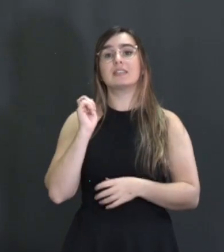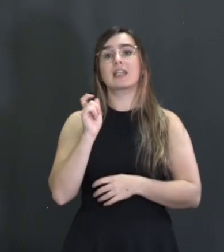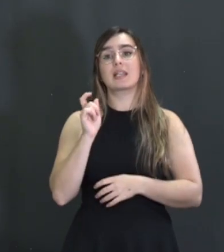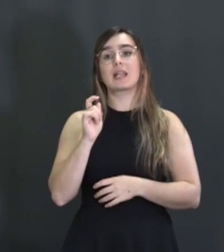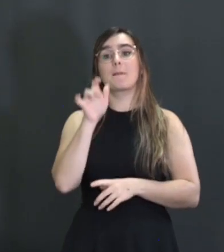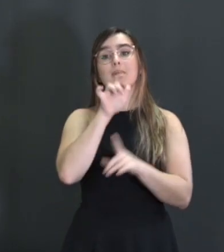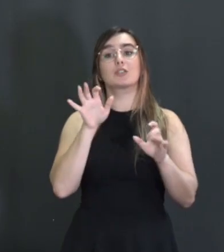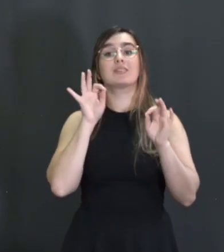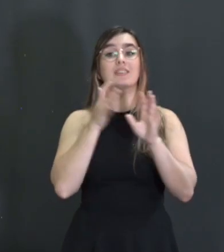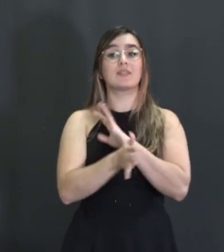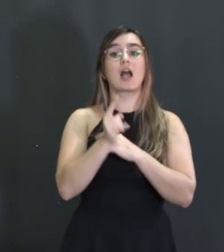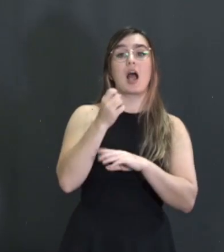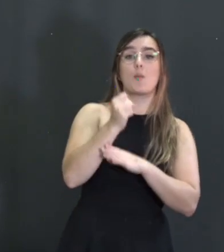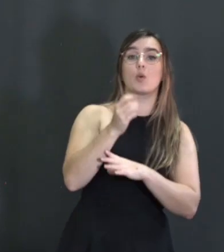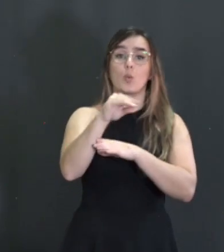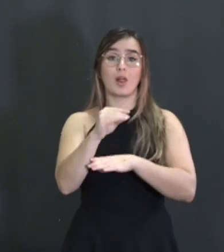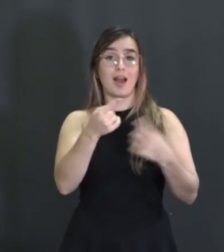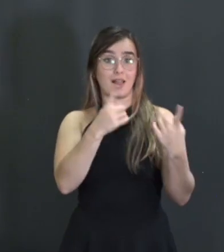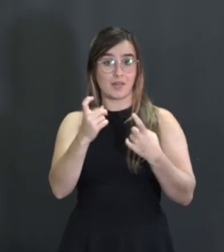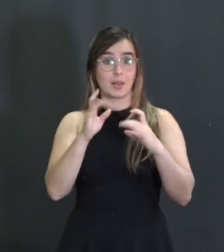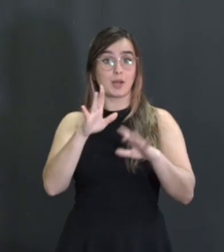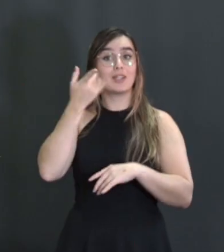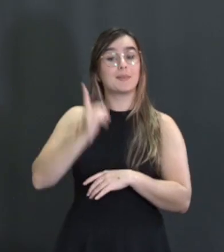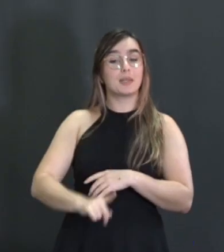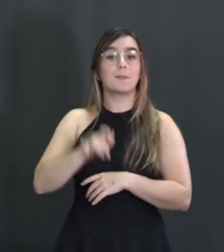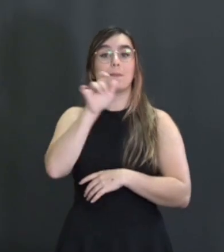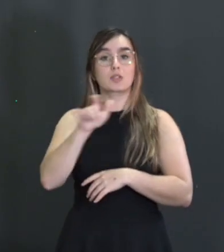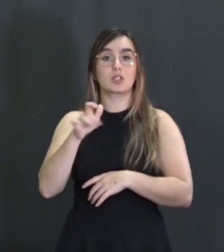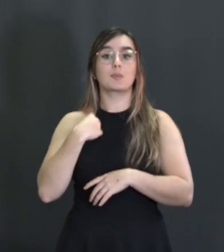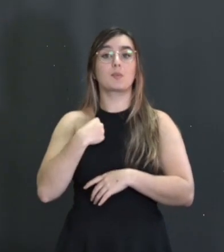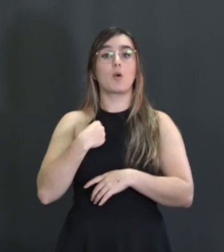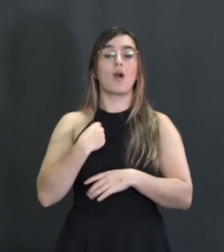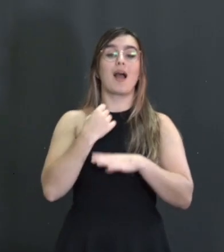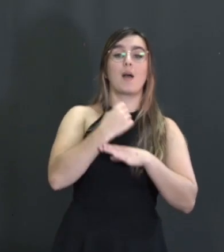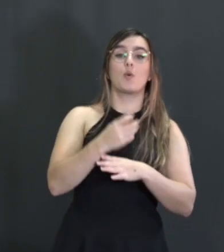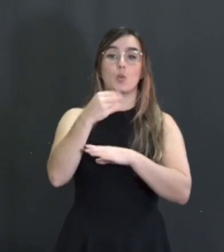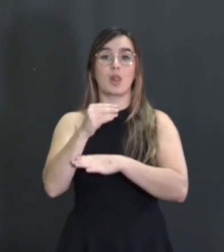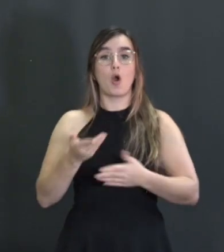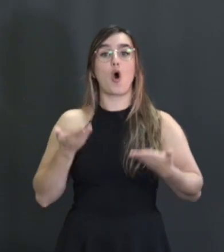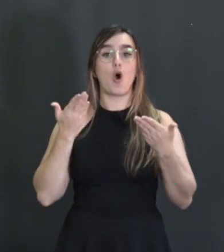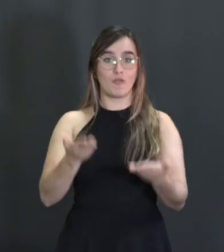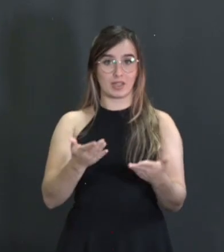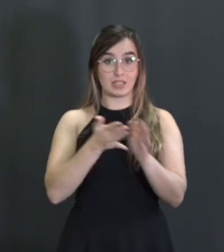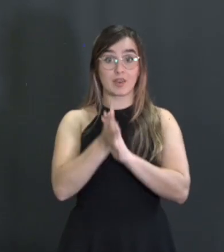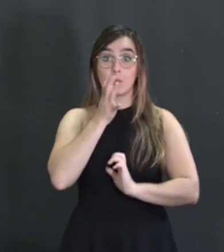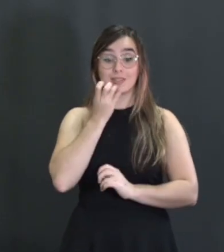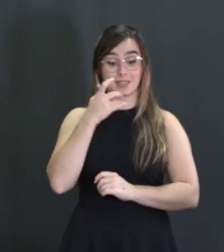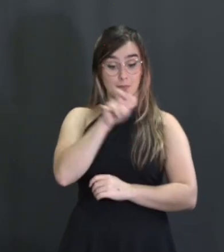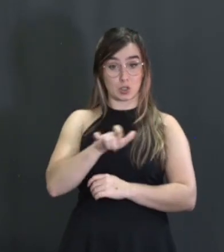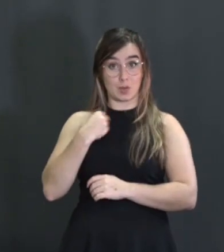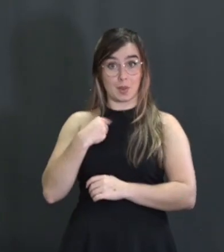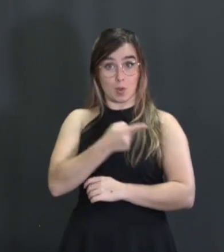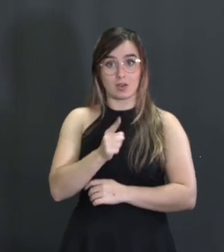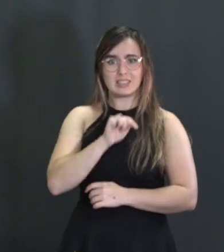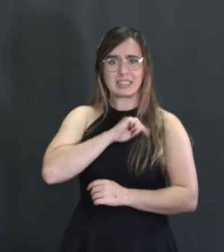apoyos y cuidados, pero también de las personas que ofrecen apoyos y cuidados, porque si ellas no se sienten bien, sean profesionales o